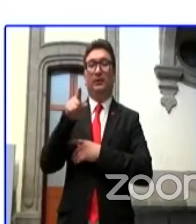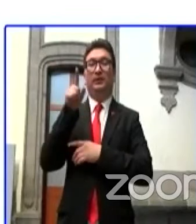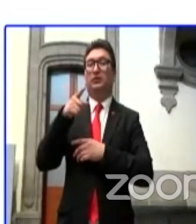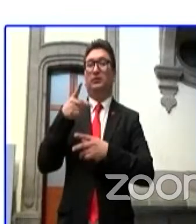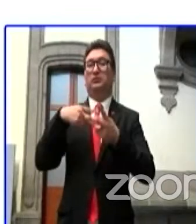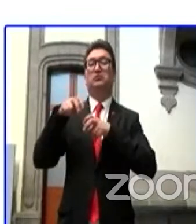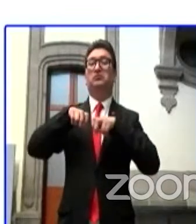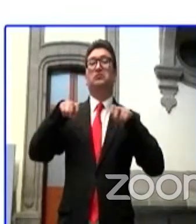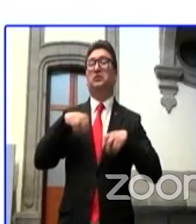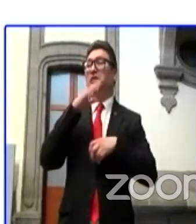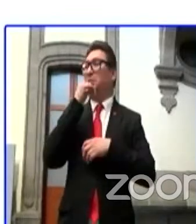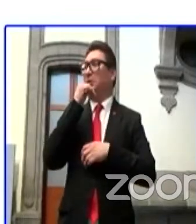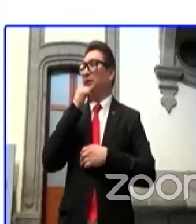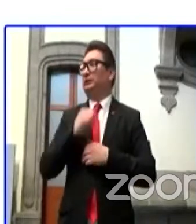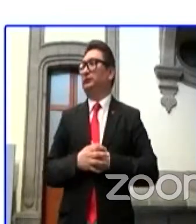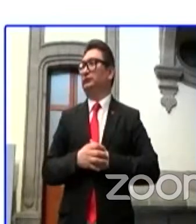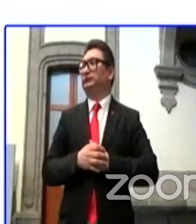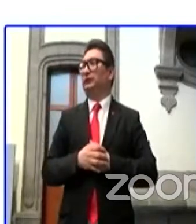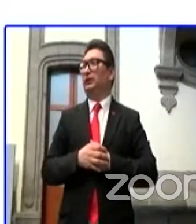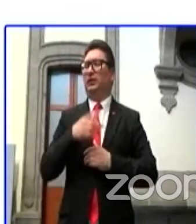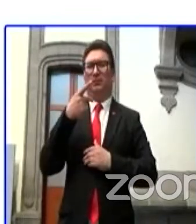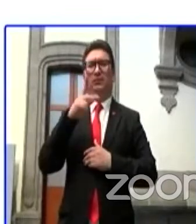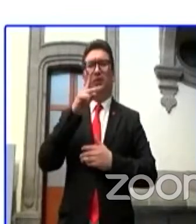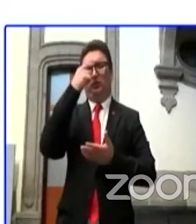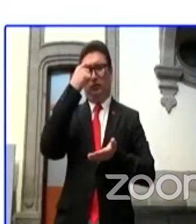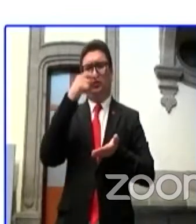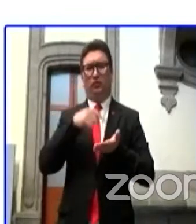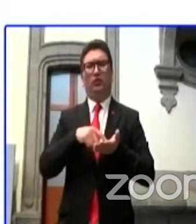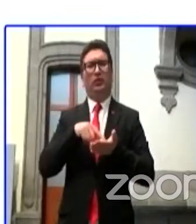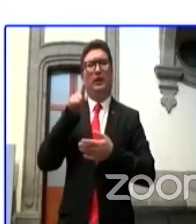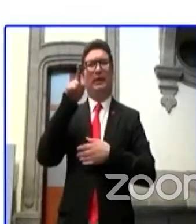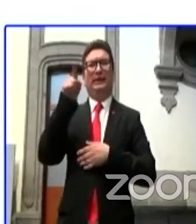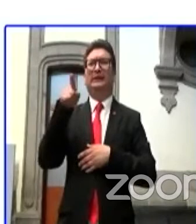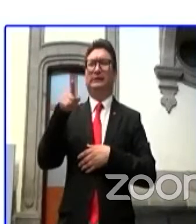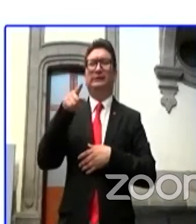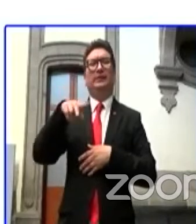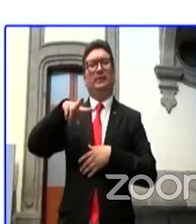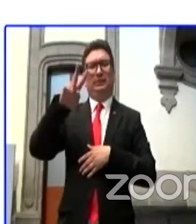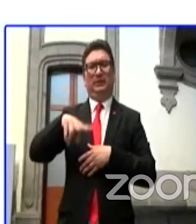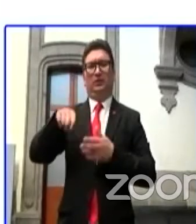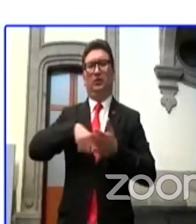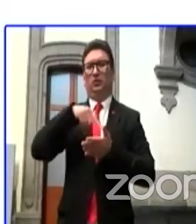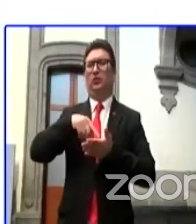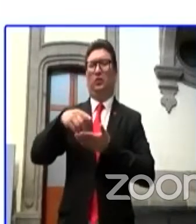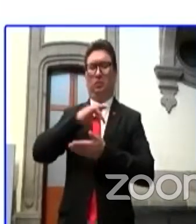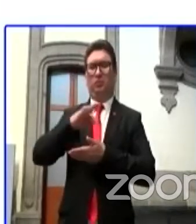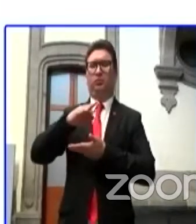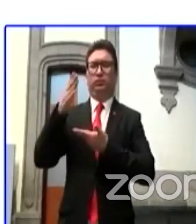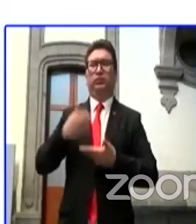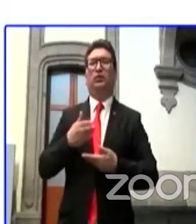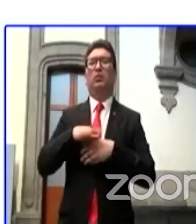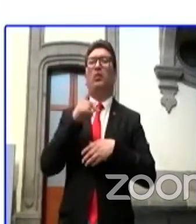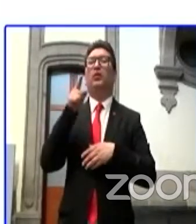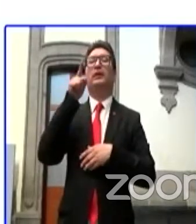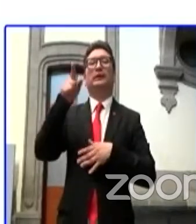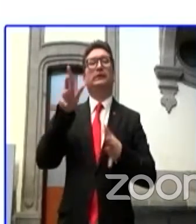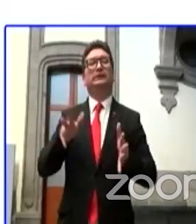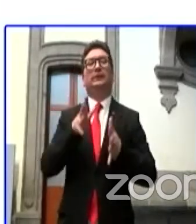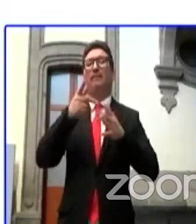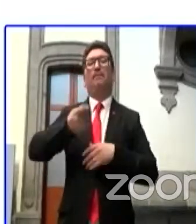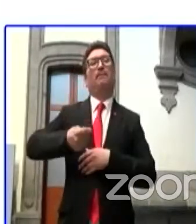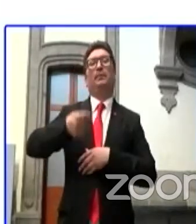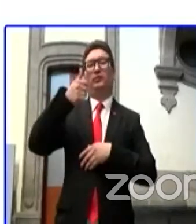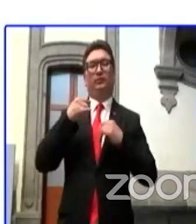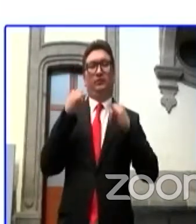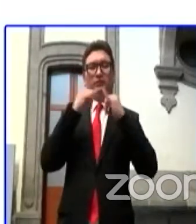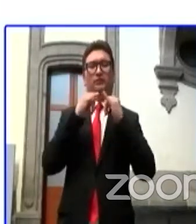arriba, pero creo que tiene muy ganado este lugar al ser la impulsora del primer instituto,